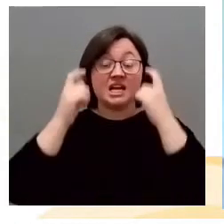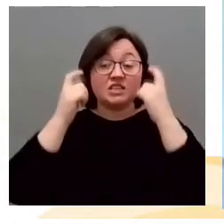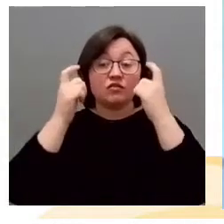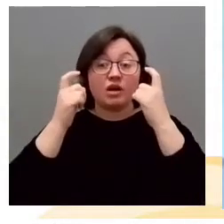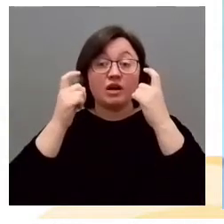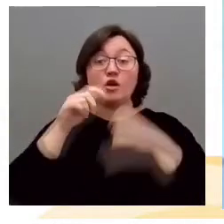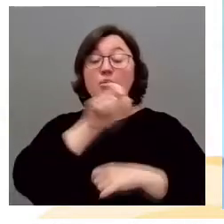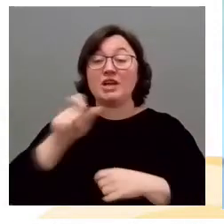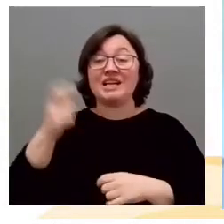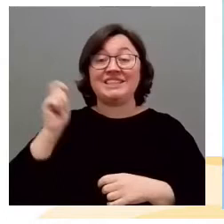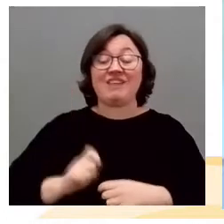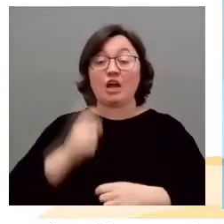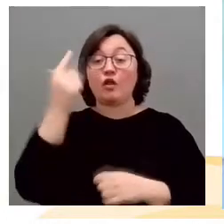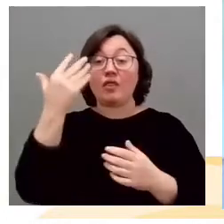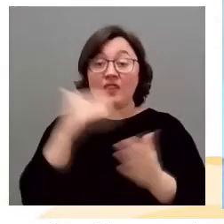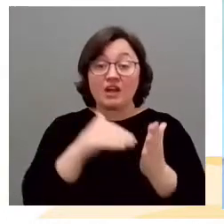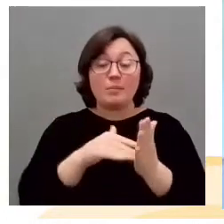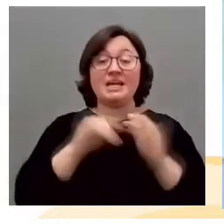5.700 trabajadoras y trabajadores,